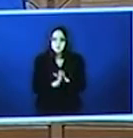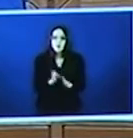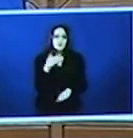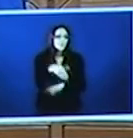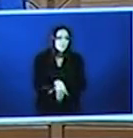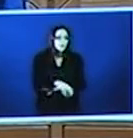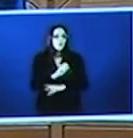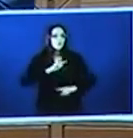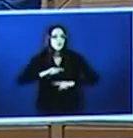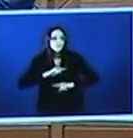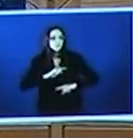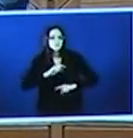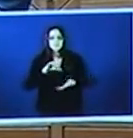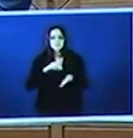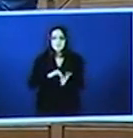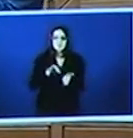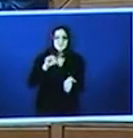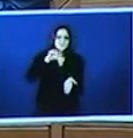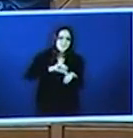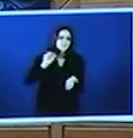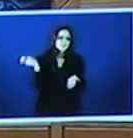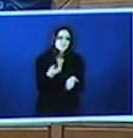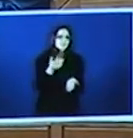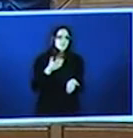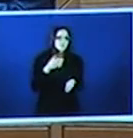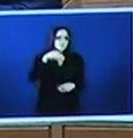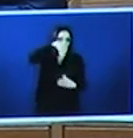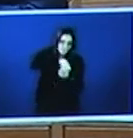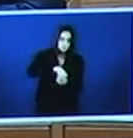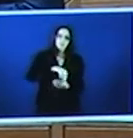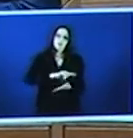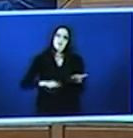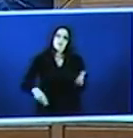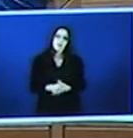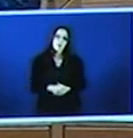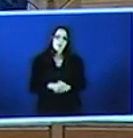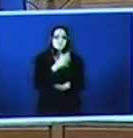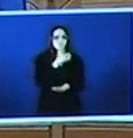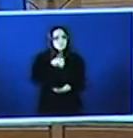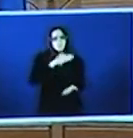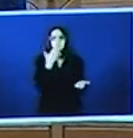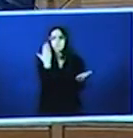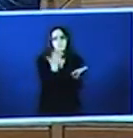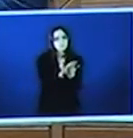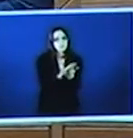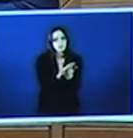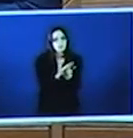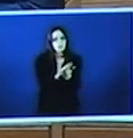equipo directivo, os seus servizos centrais en Galicia. Esa é a nosa proposta dende o principio. Como sabe, cambiamos a